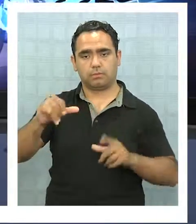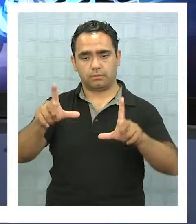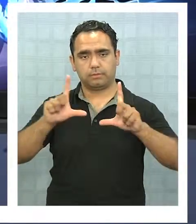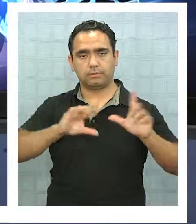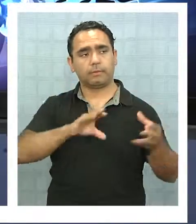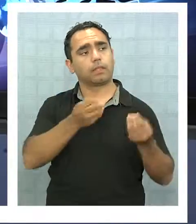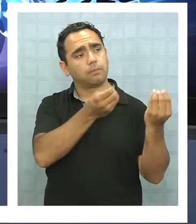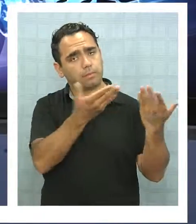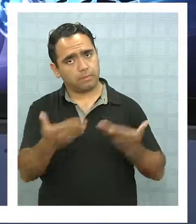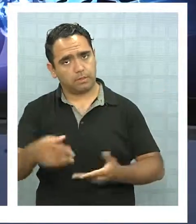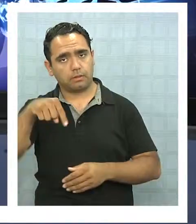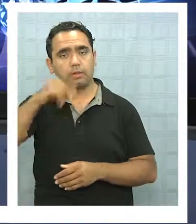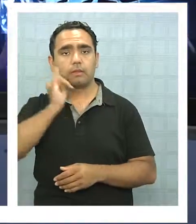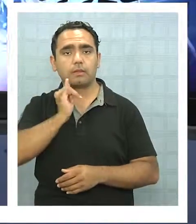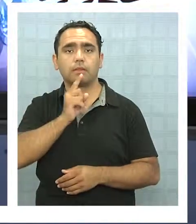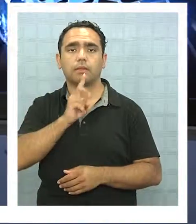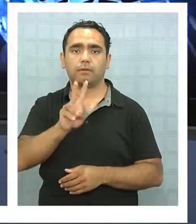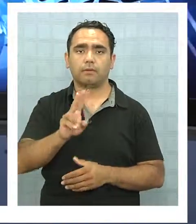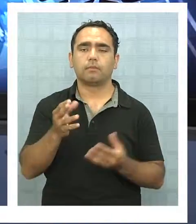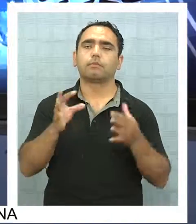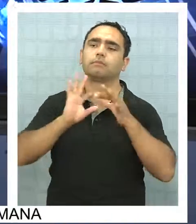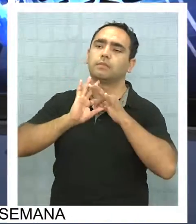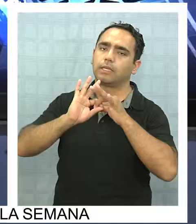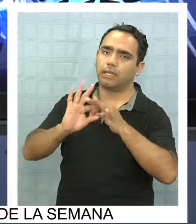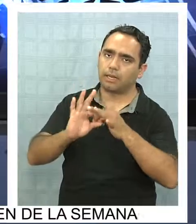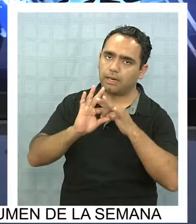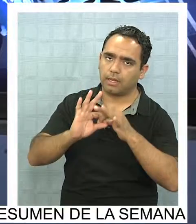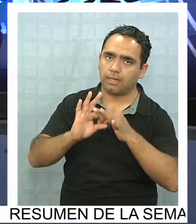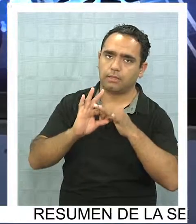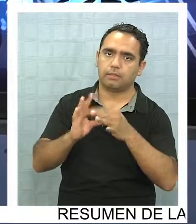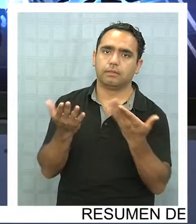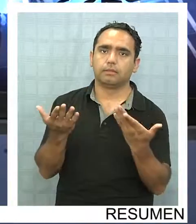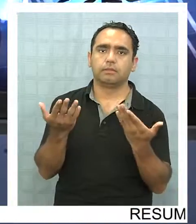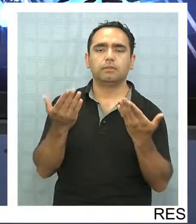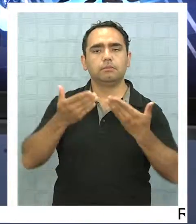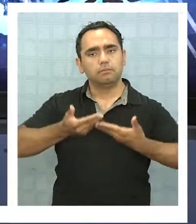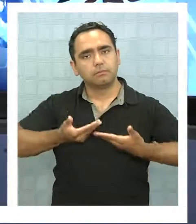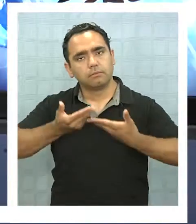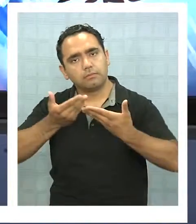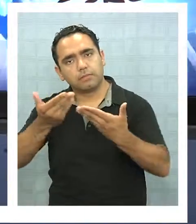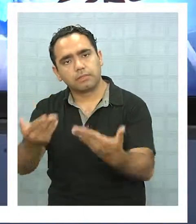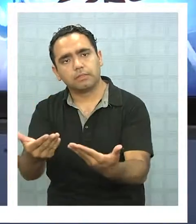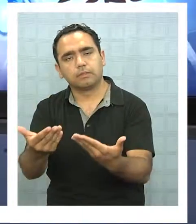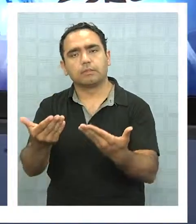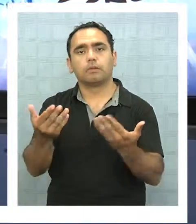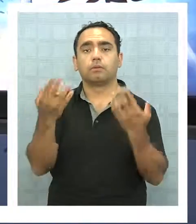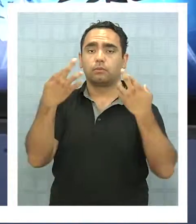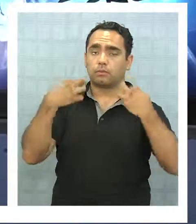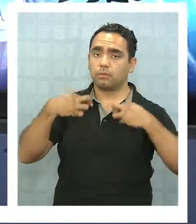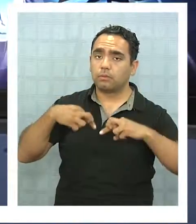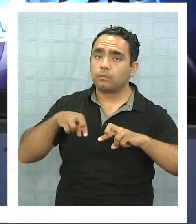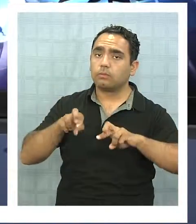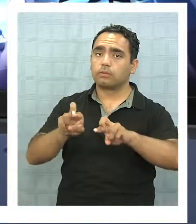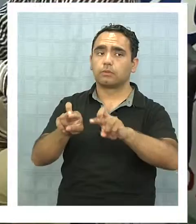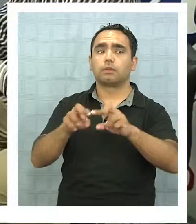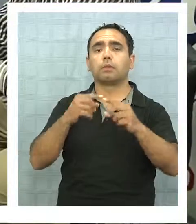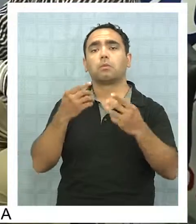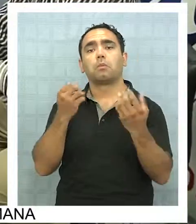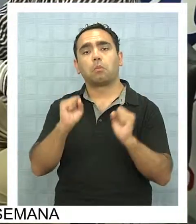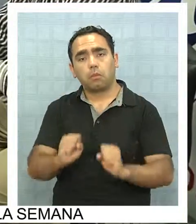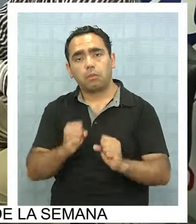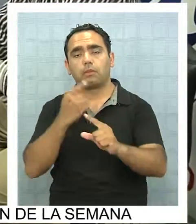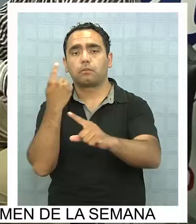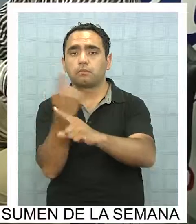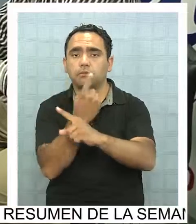Iquique Televisión. Muchas gracias, Reinaldo, por esta invitación y por esta oportunidad de